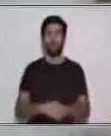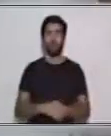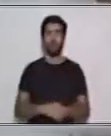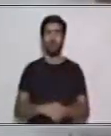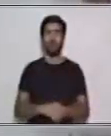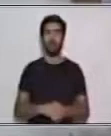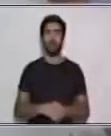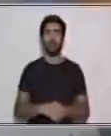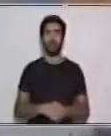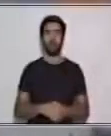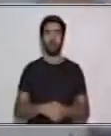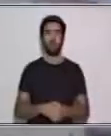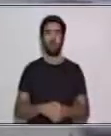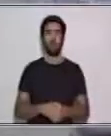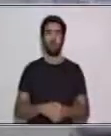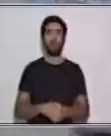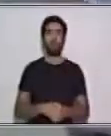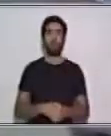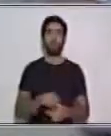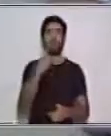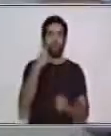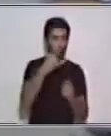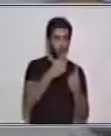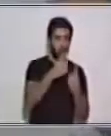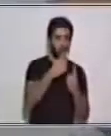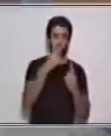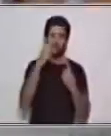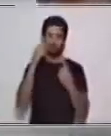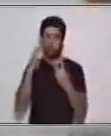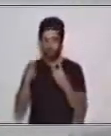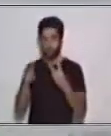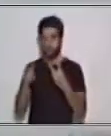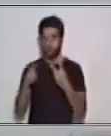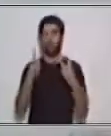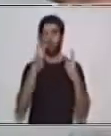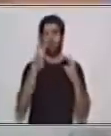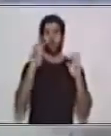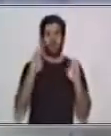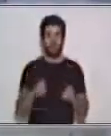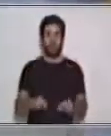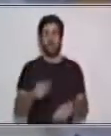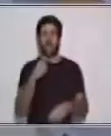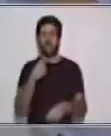Vamos a contar cuántas personas dijeron que 3. 1, 2. 2